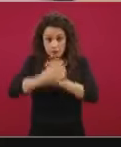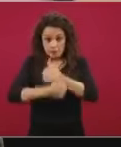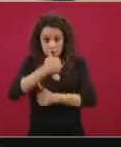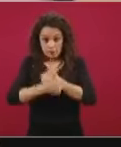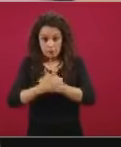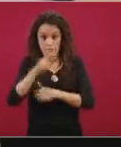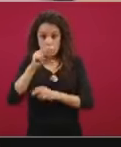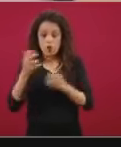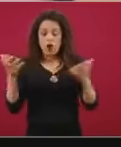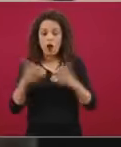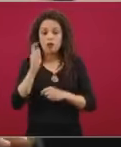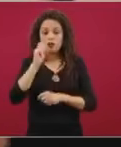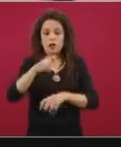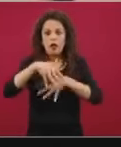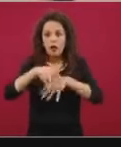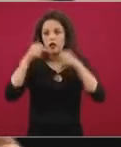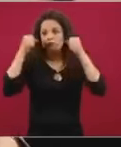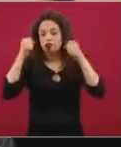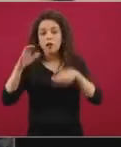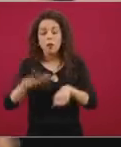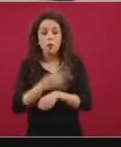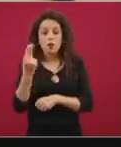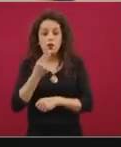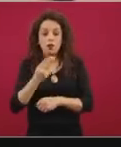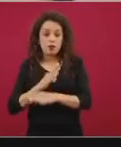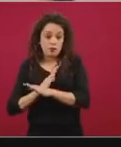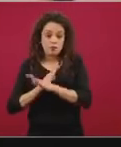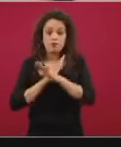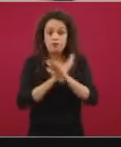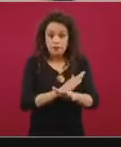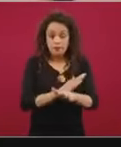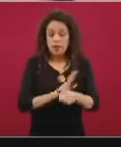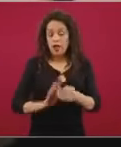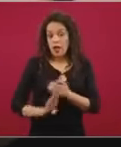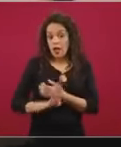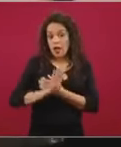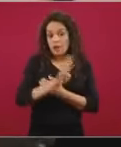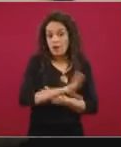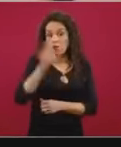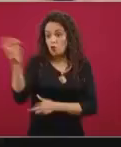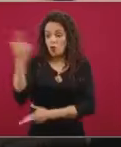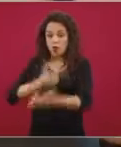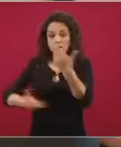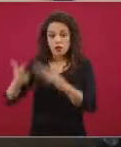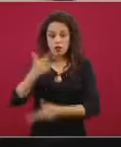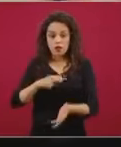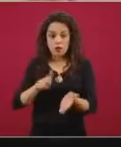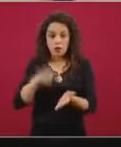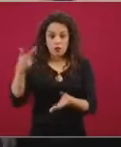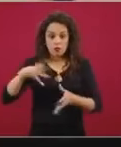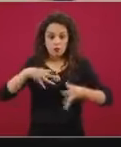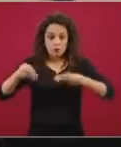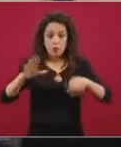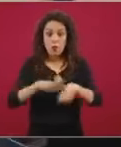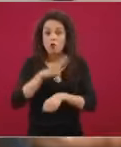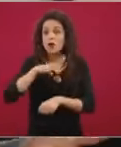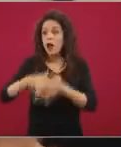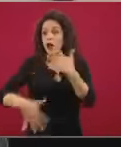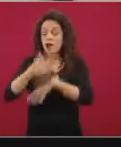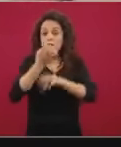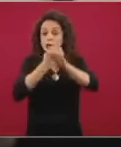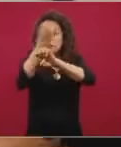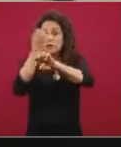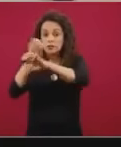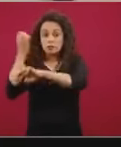¿no? Por el riesgo que existe, ¿no? De un nuevo rebrote. Y por los estados, ¿no? Son 15 estados a gubernatura, son diputados